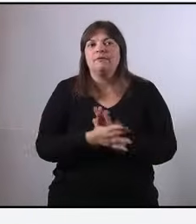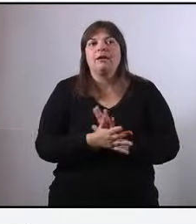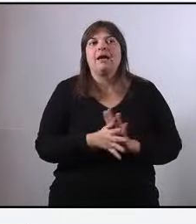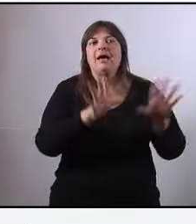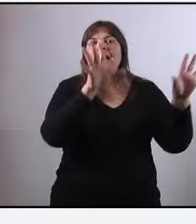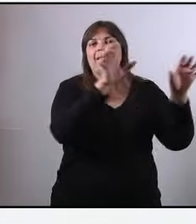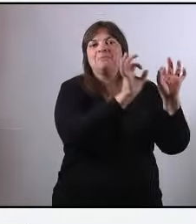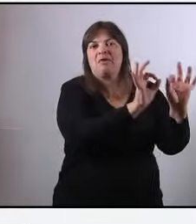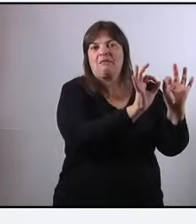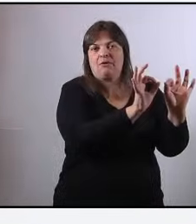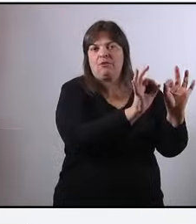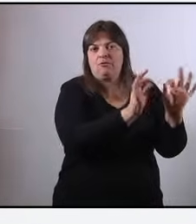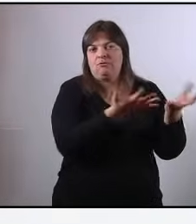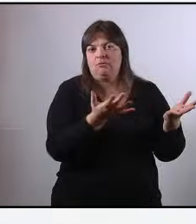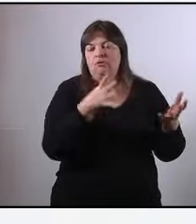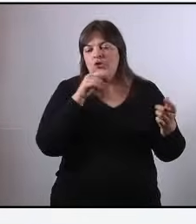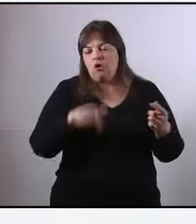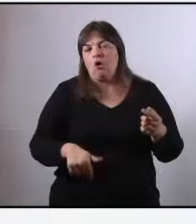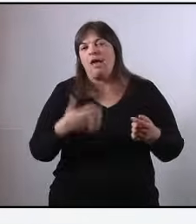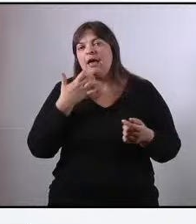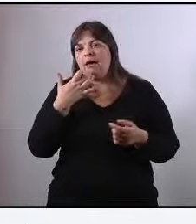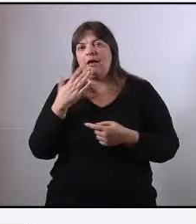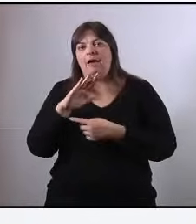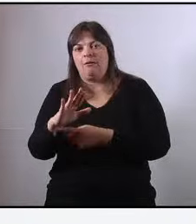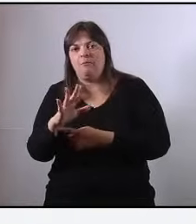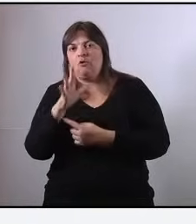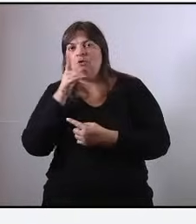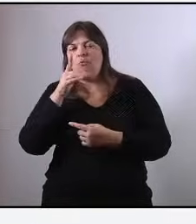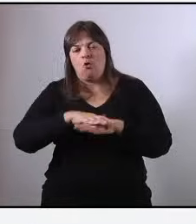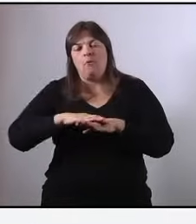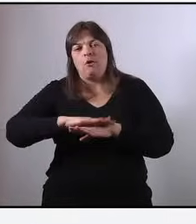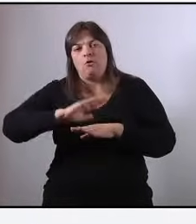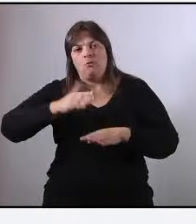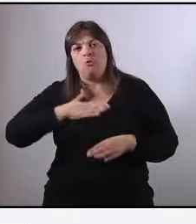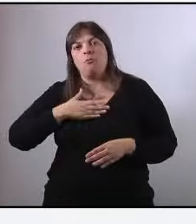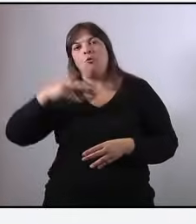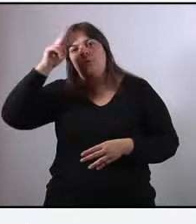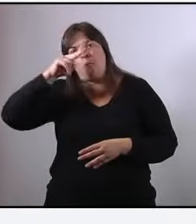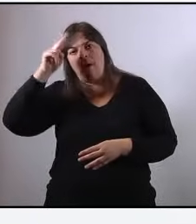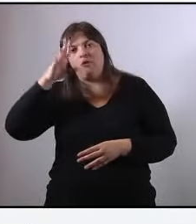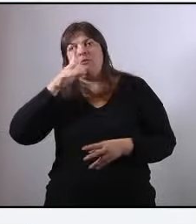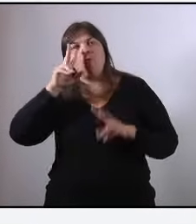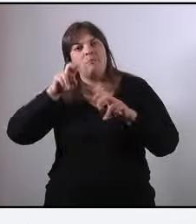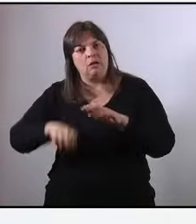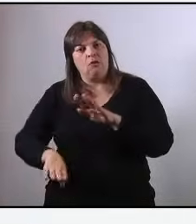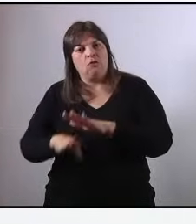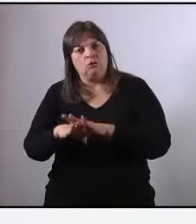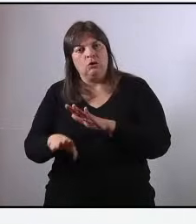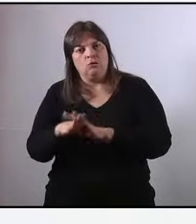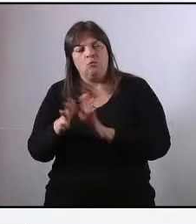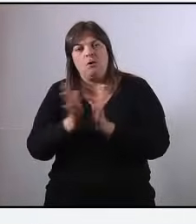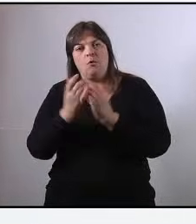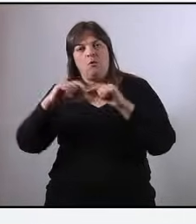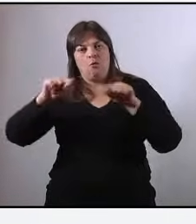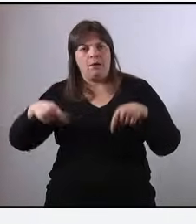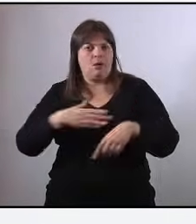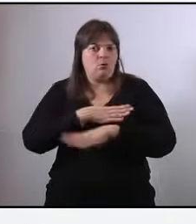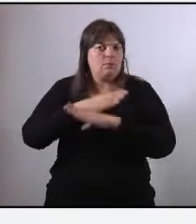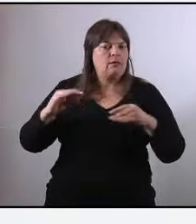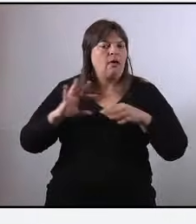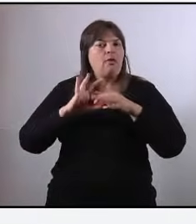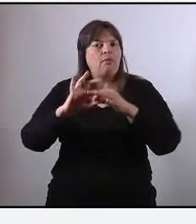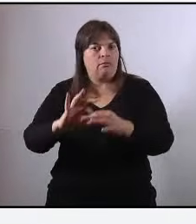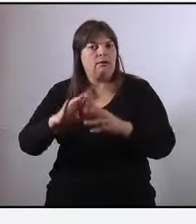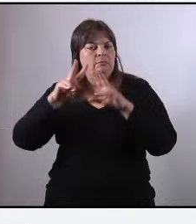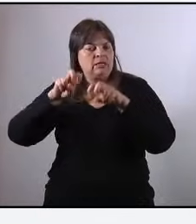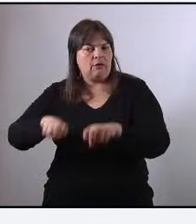concreto, y hoy hemos traído un ejemplo de la preocupación de nuestro Gobierno por seguir investigando con ese convenio con la universidad. Lo que